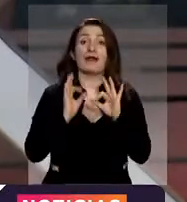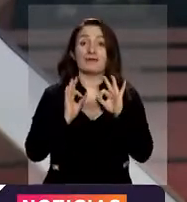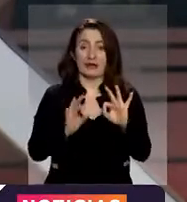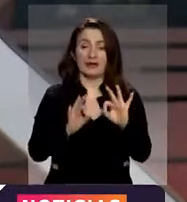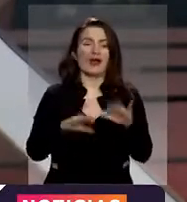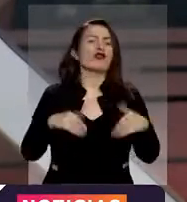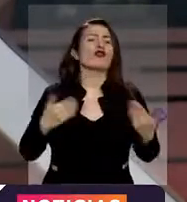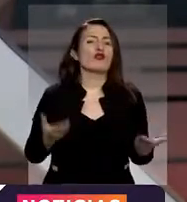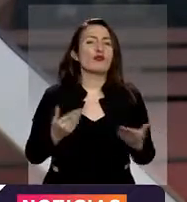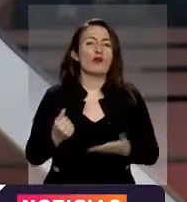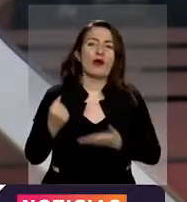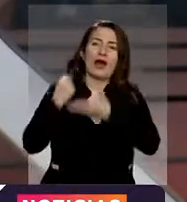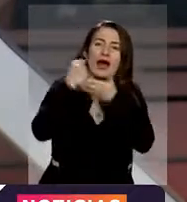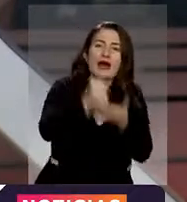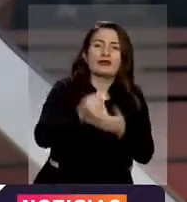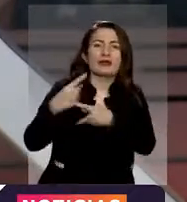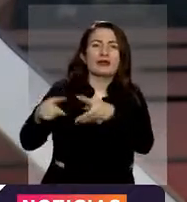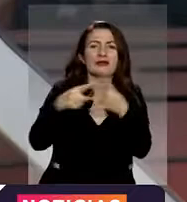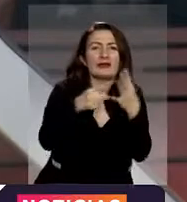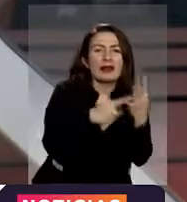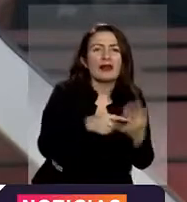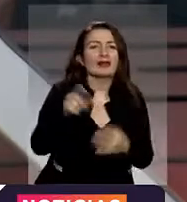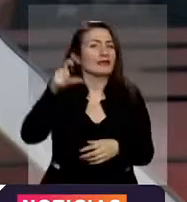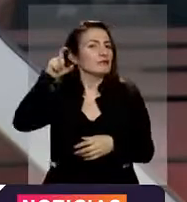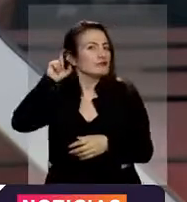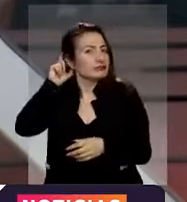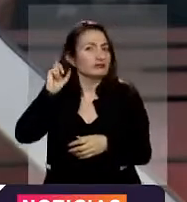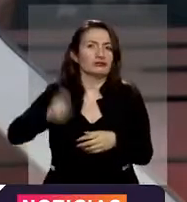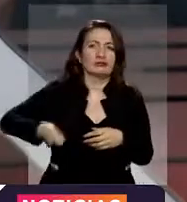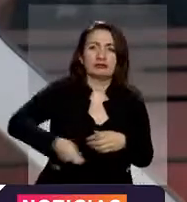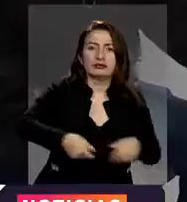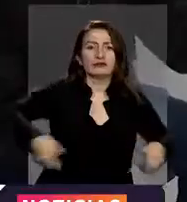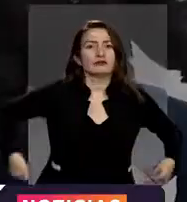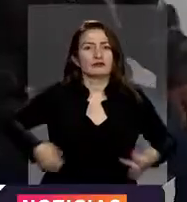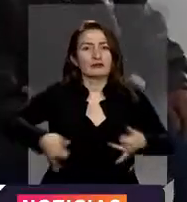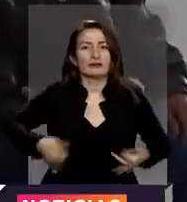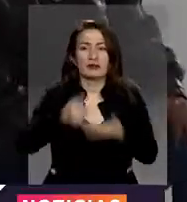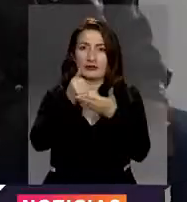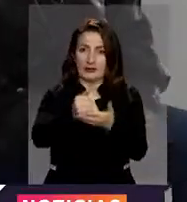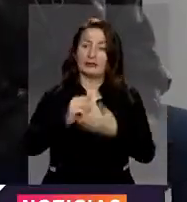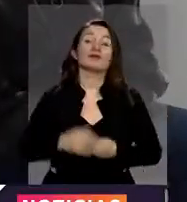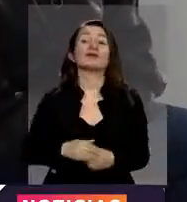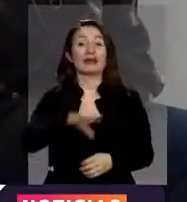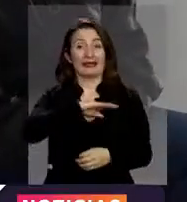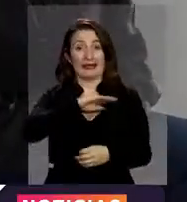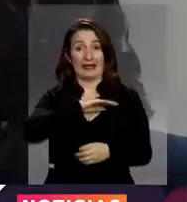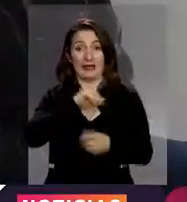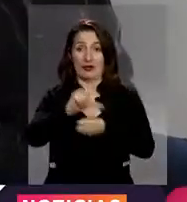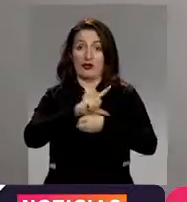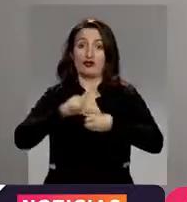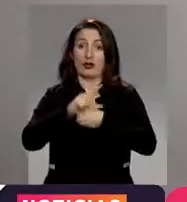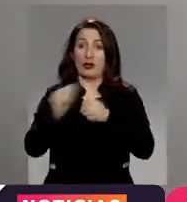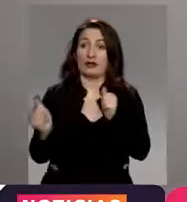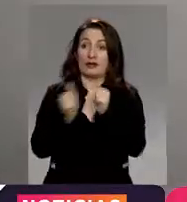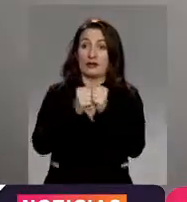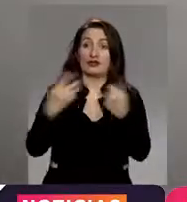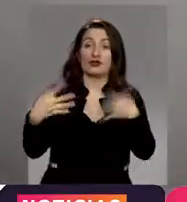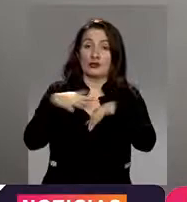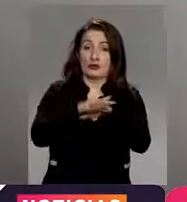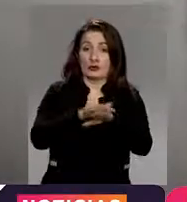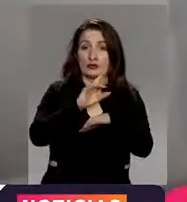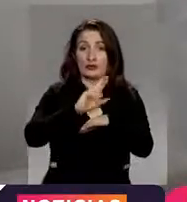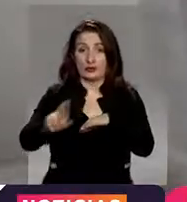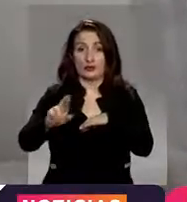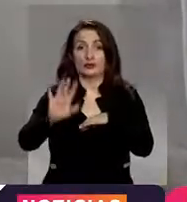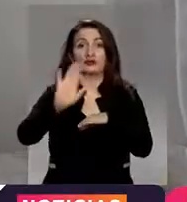a través de ayudas técnicas y dispositivos de asistencia personal. La Alcaldía Local, en compañía de la Subred Integrada de